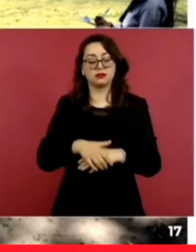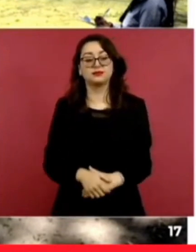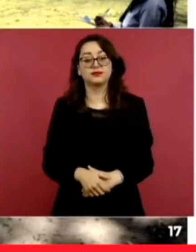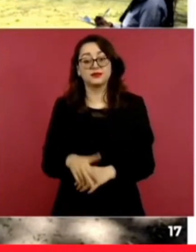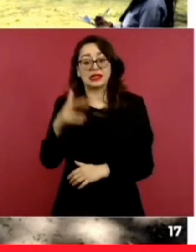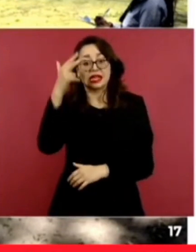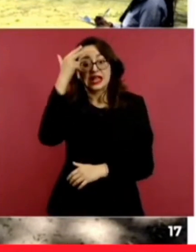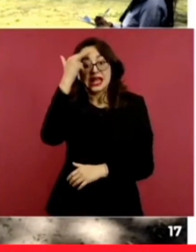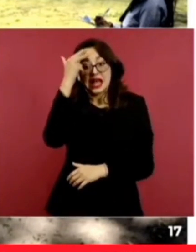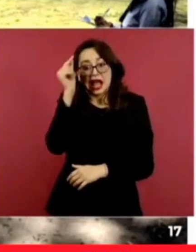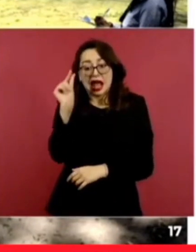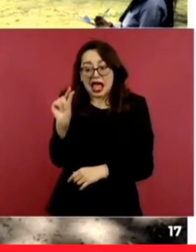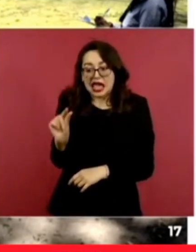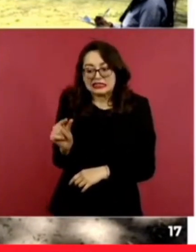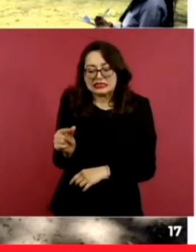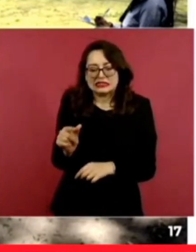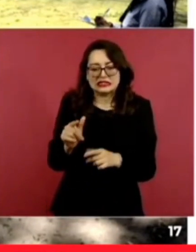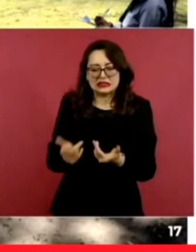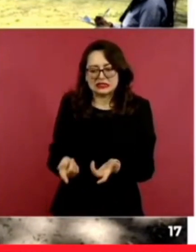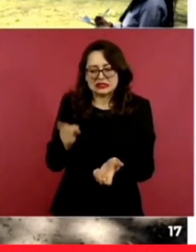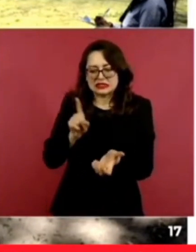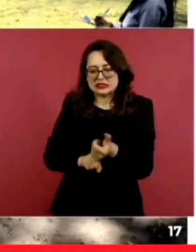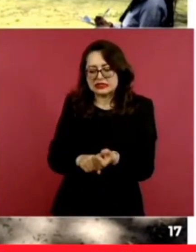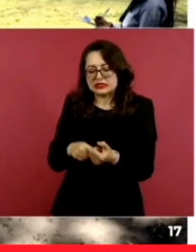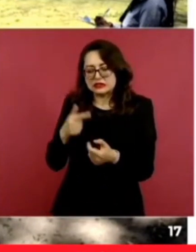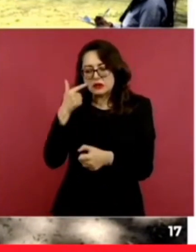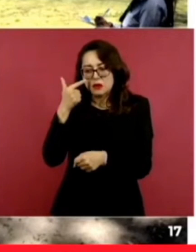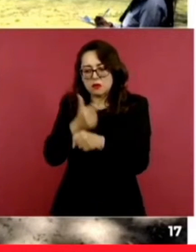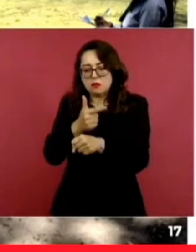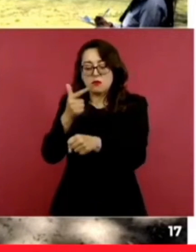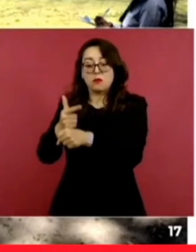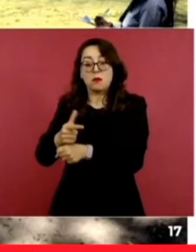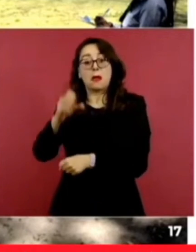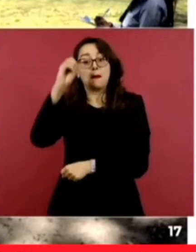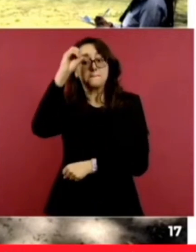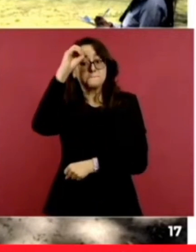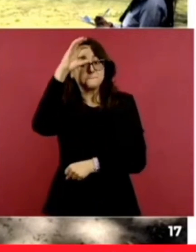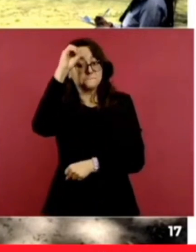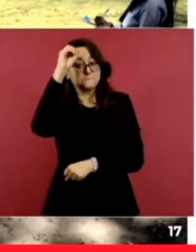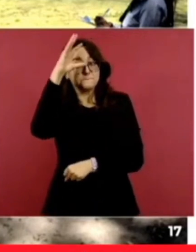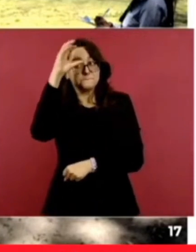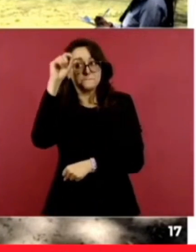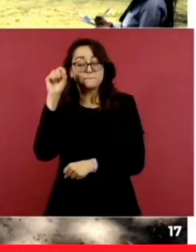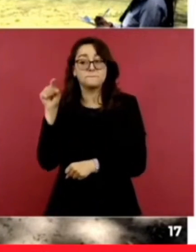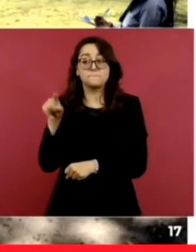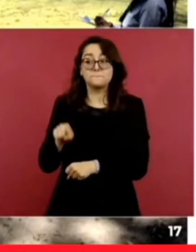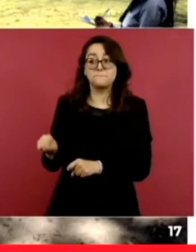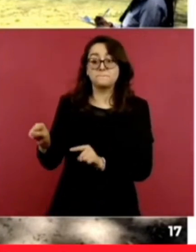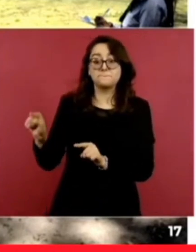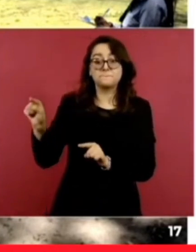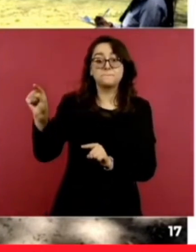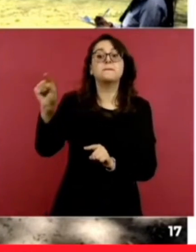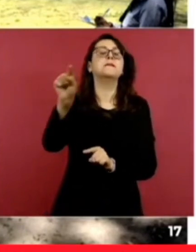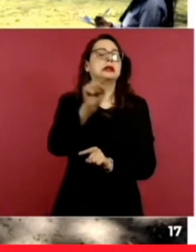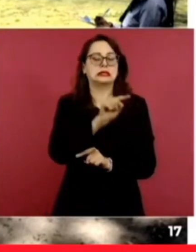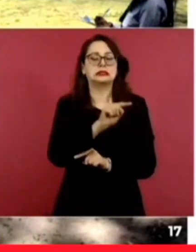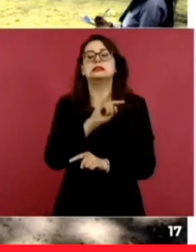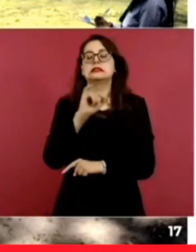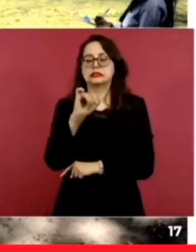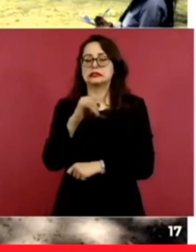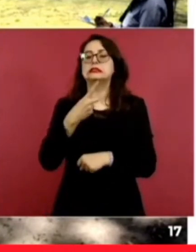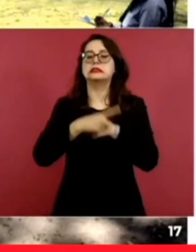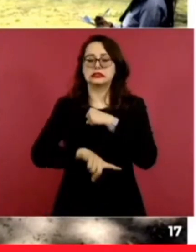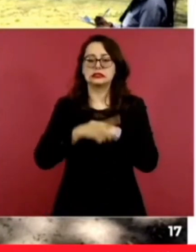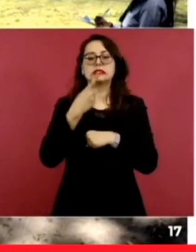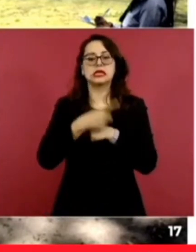o artrópodos muestran que la actividad minera está relacionada con la afectación a los